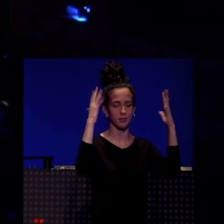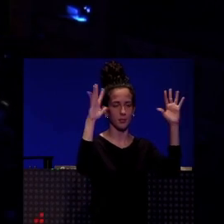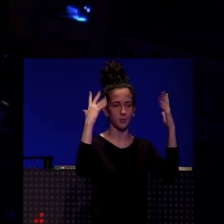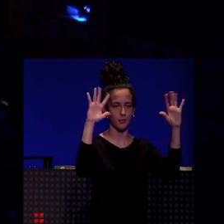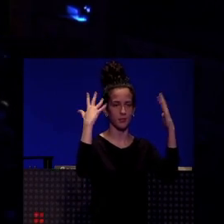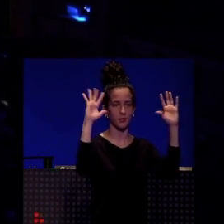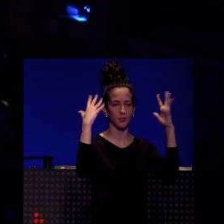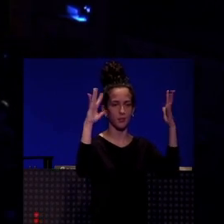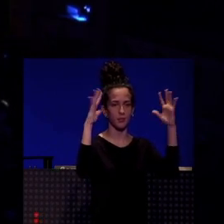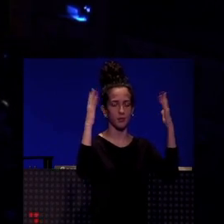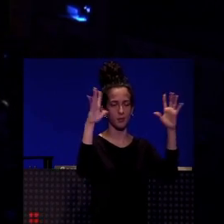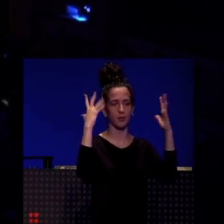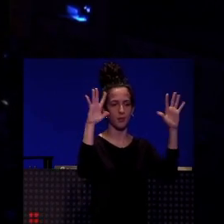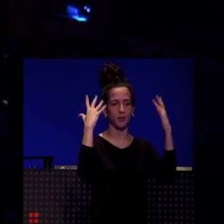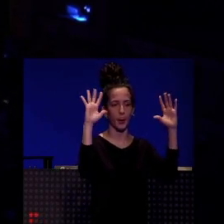gracias